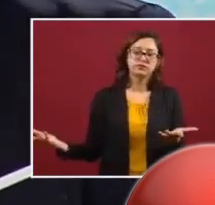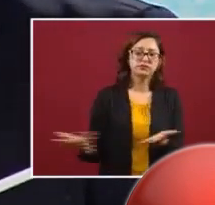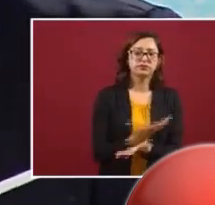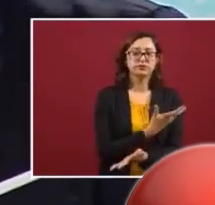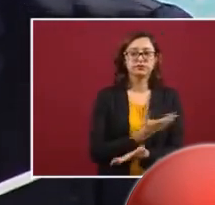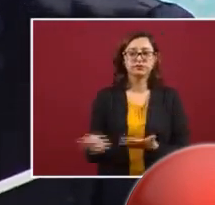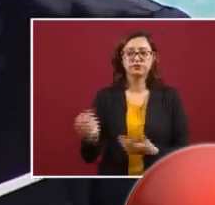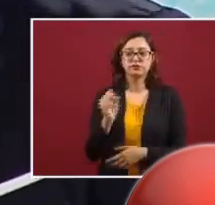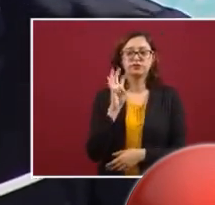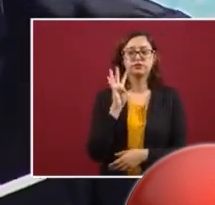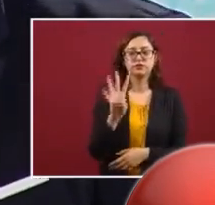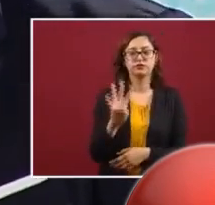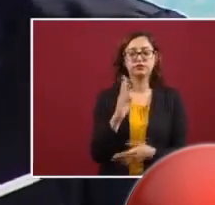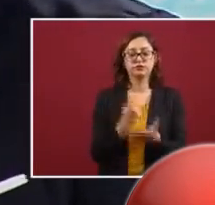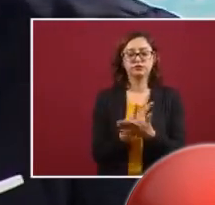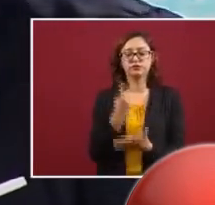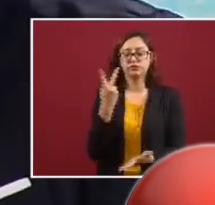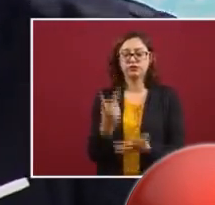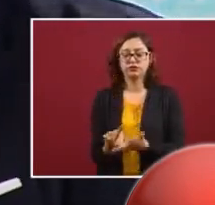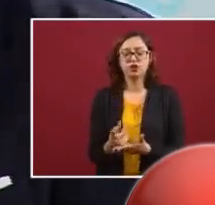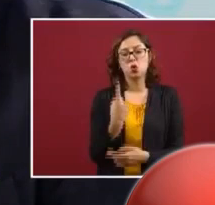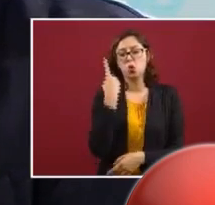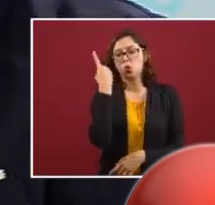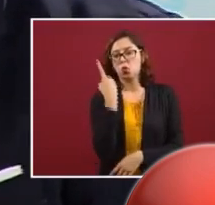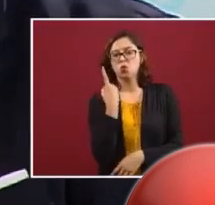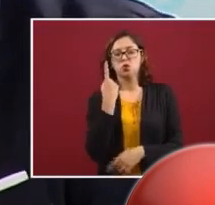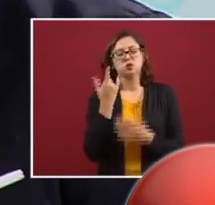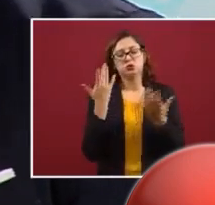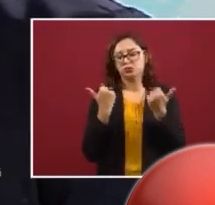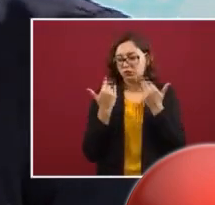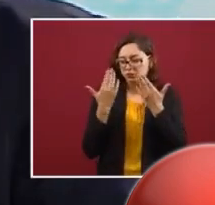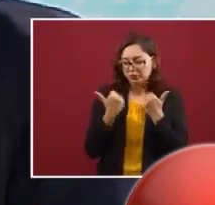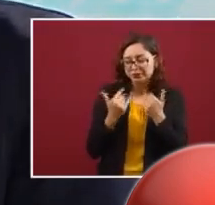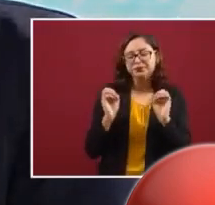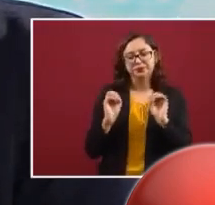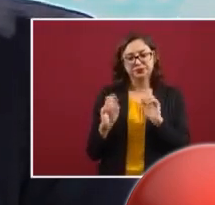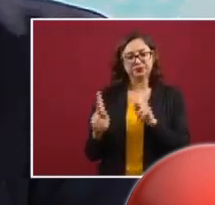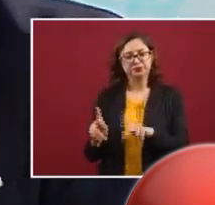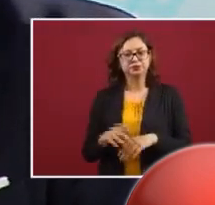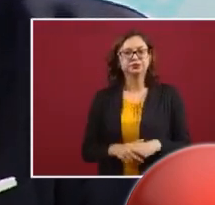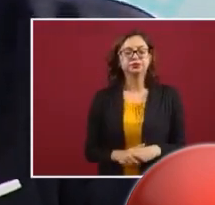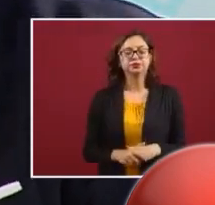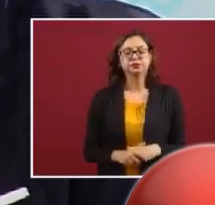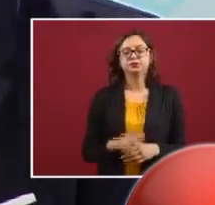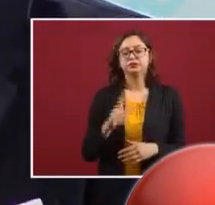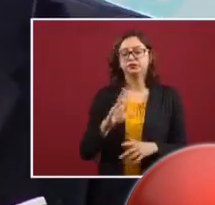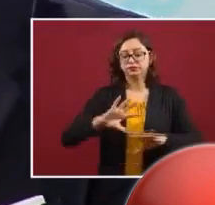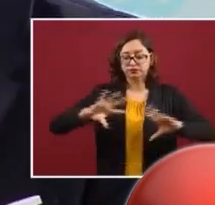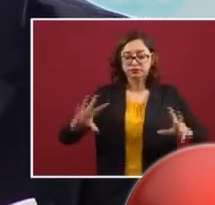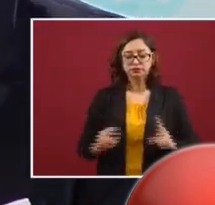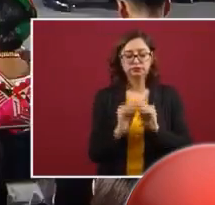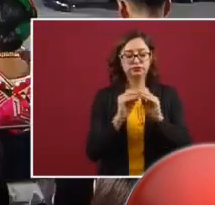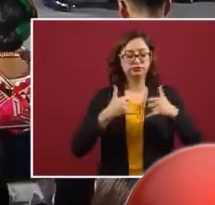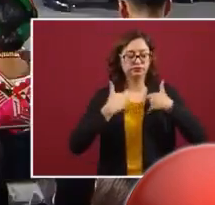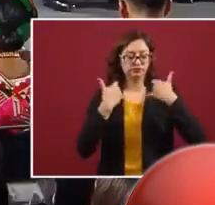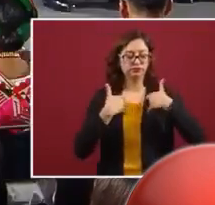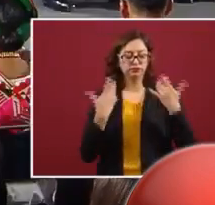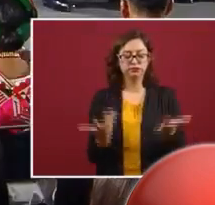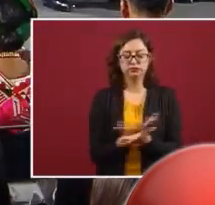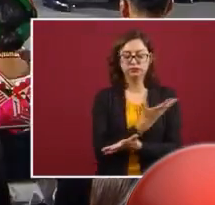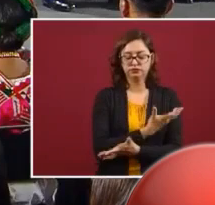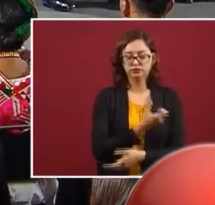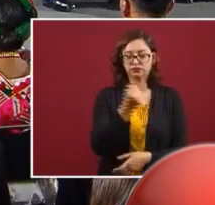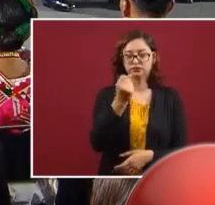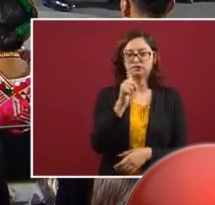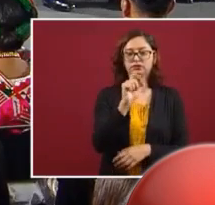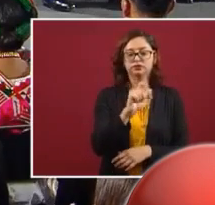las distinciones se declaró desierta. Del total de 34 personas jóvenes ganadoras, 23